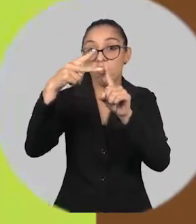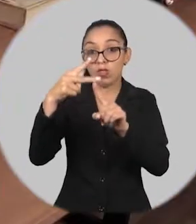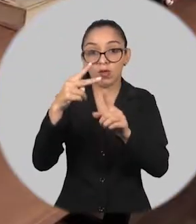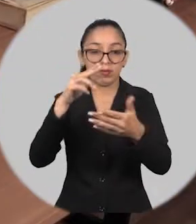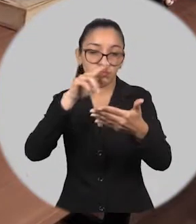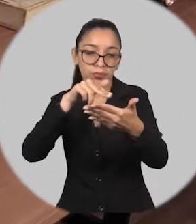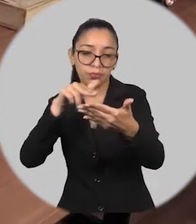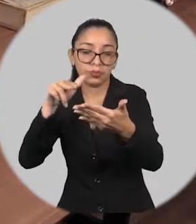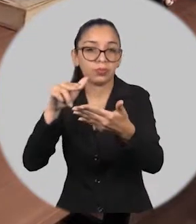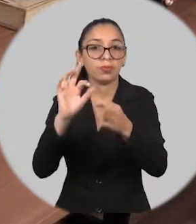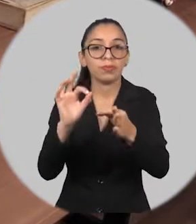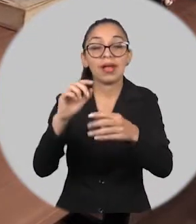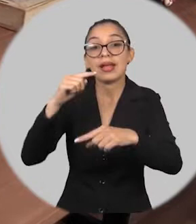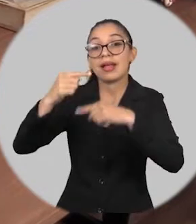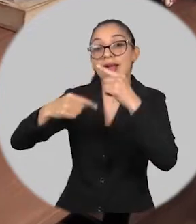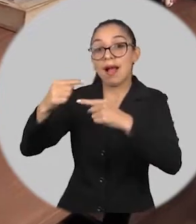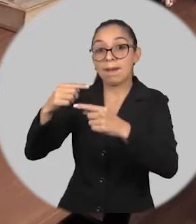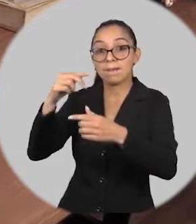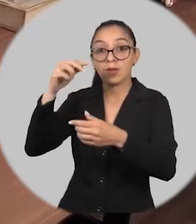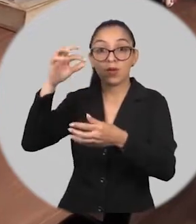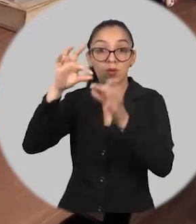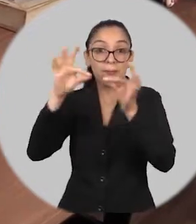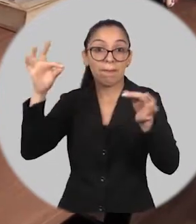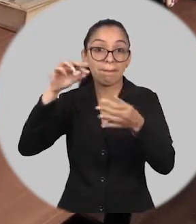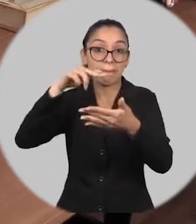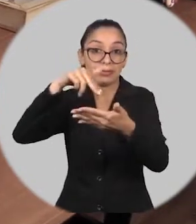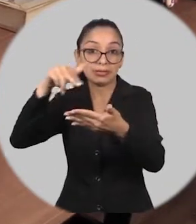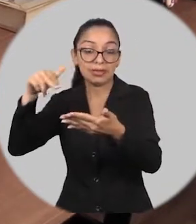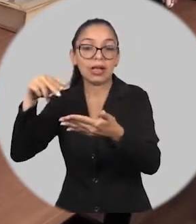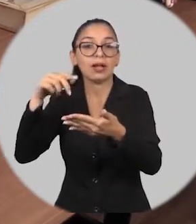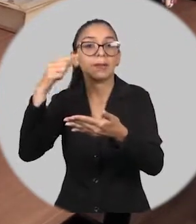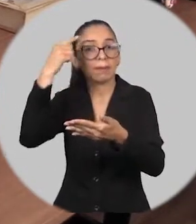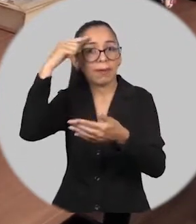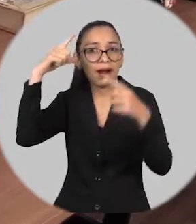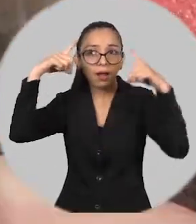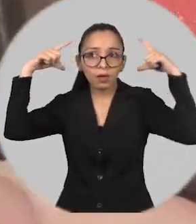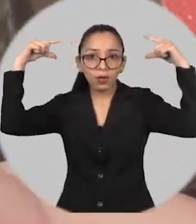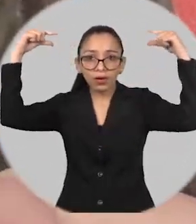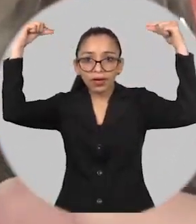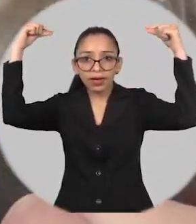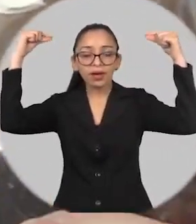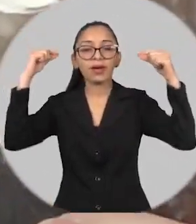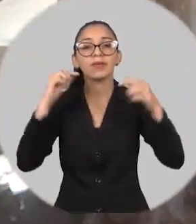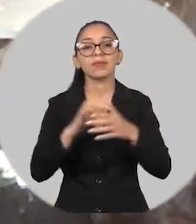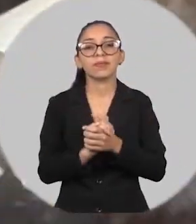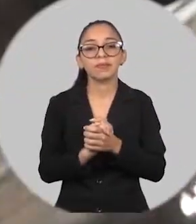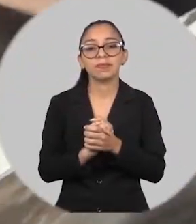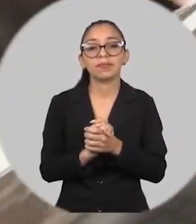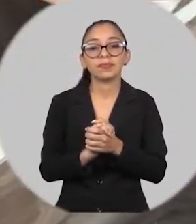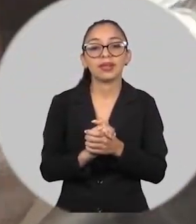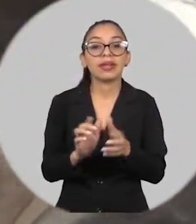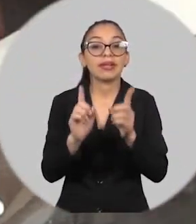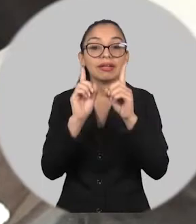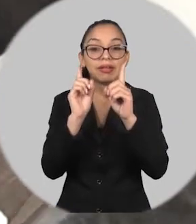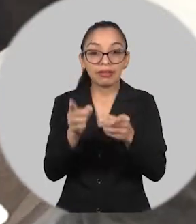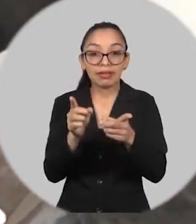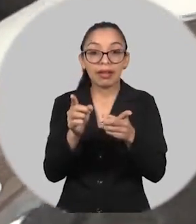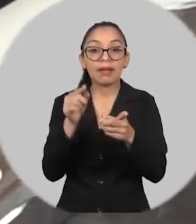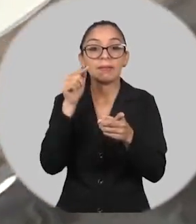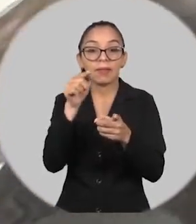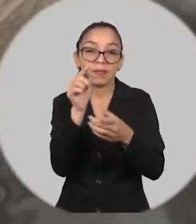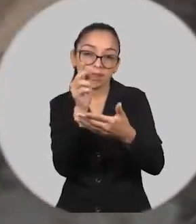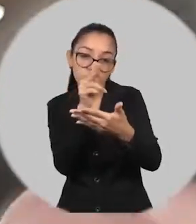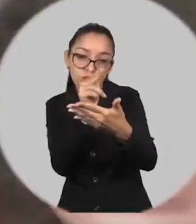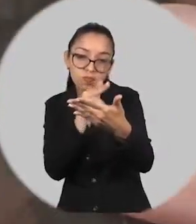más. Cambio de pincel y voy con un pincel redondo para las orejitas. Para las superficies más chicas, entonces hago